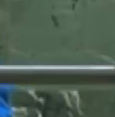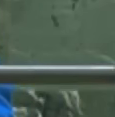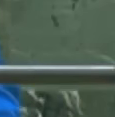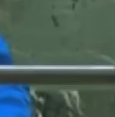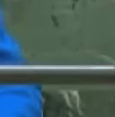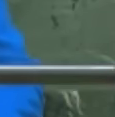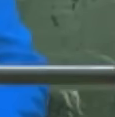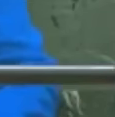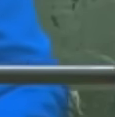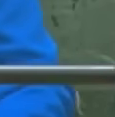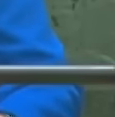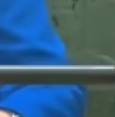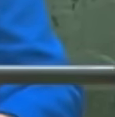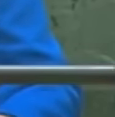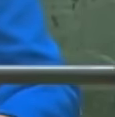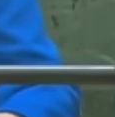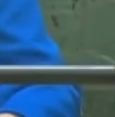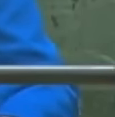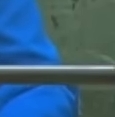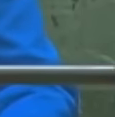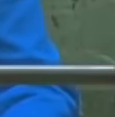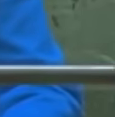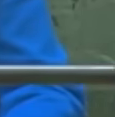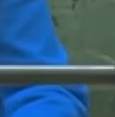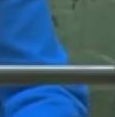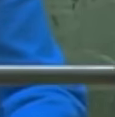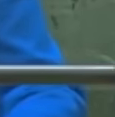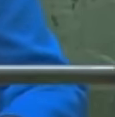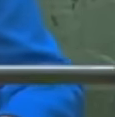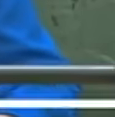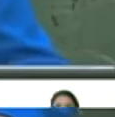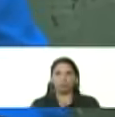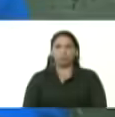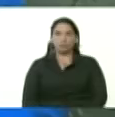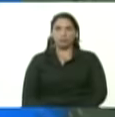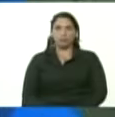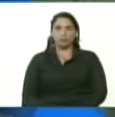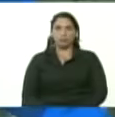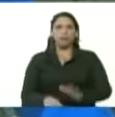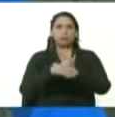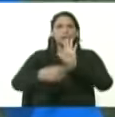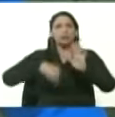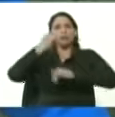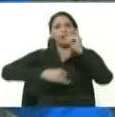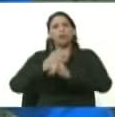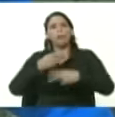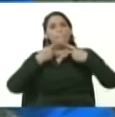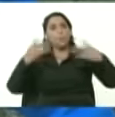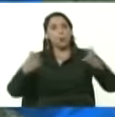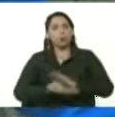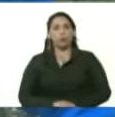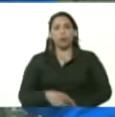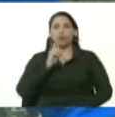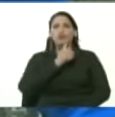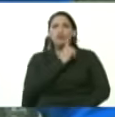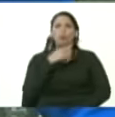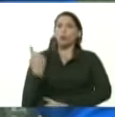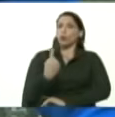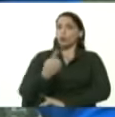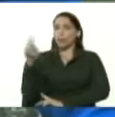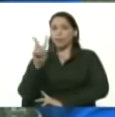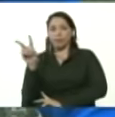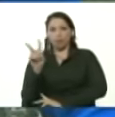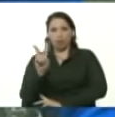en este recinto sagrado para el derecho internacional público. Vengo en nombre de la única